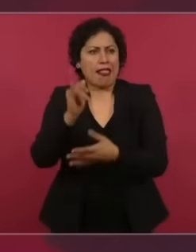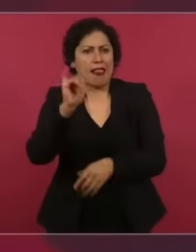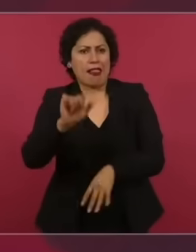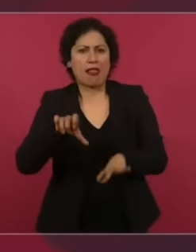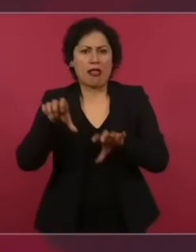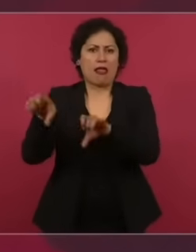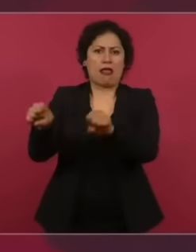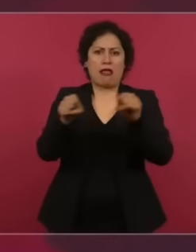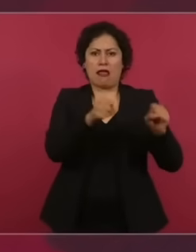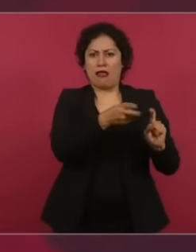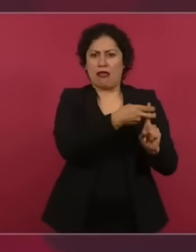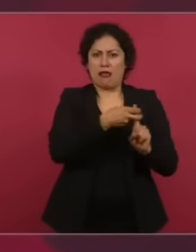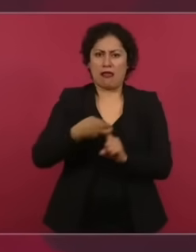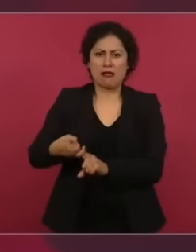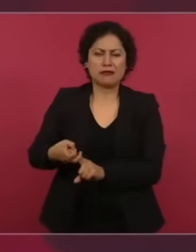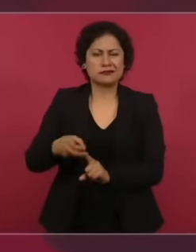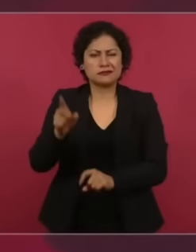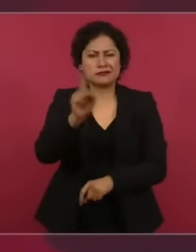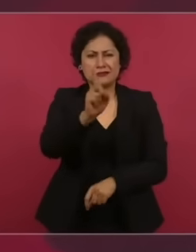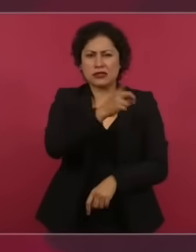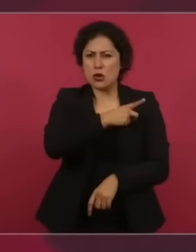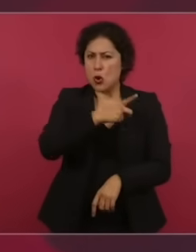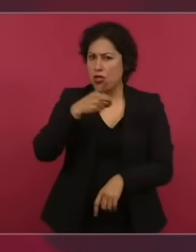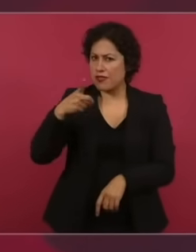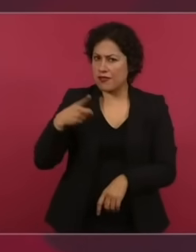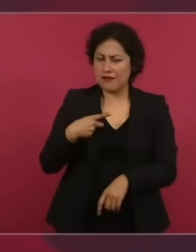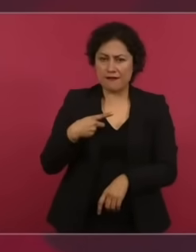debe evitarse la violencia,